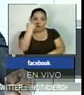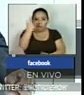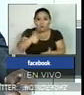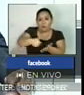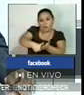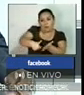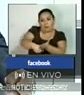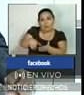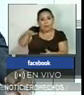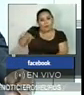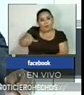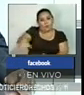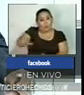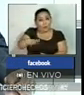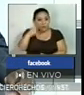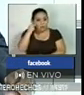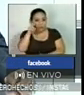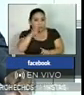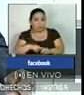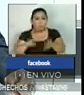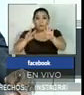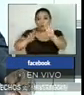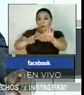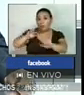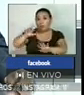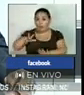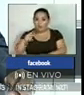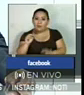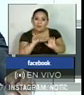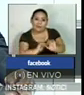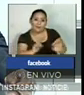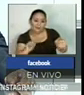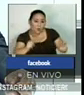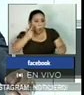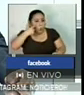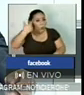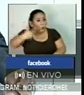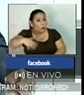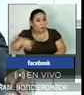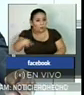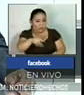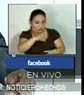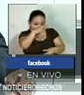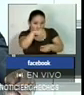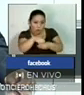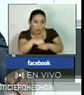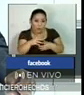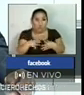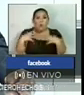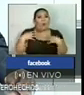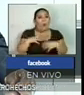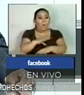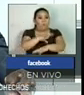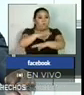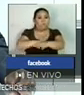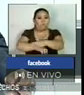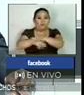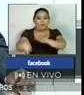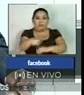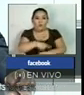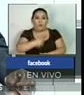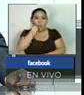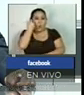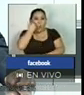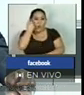en el territorio dijo ha registrado 73 casos de niños en estado grave. Con estos síntomas inflamatorios los niños y jóvenes tenían